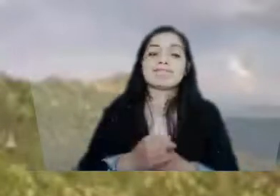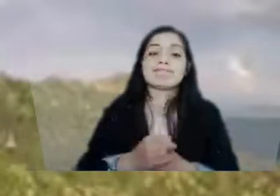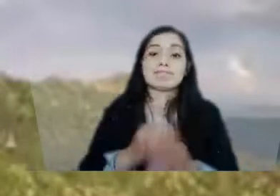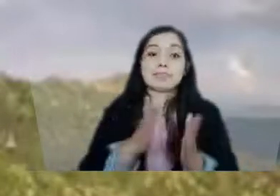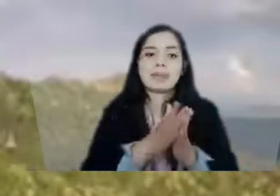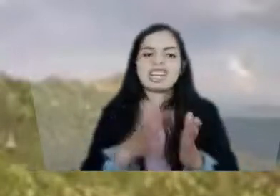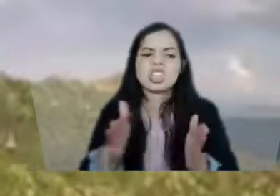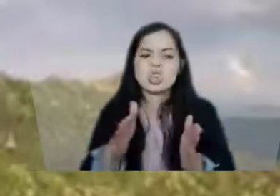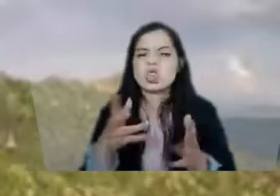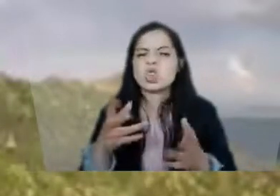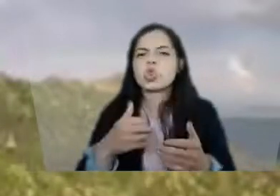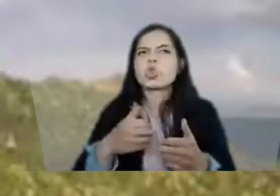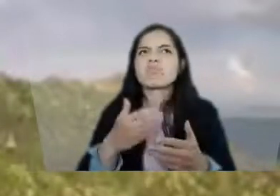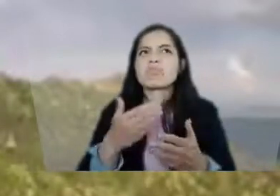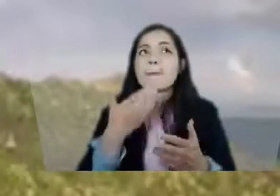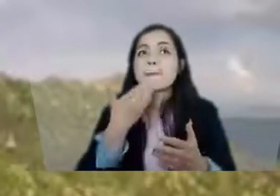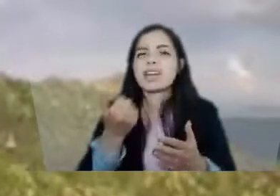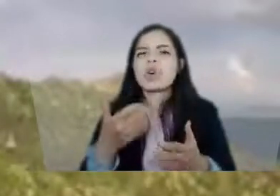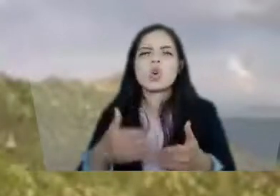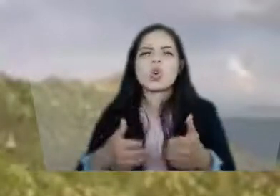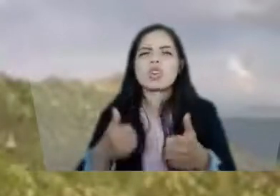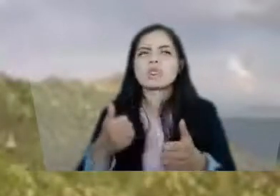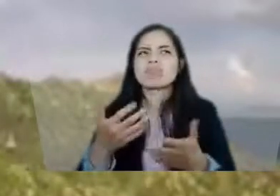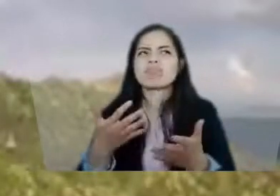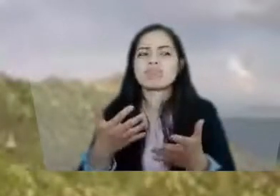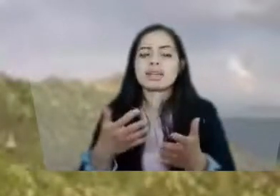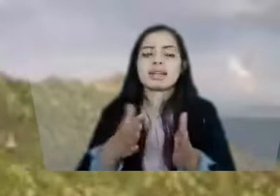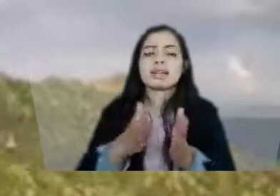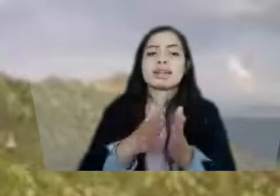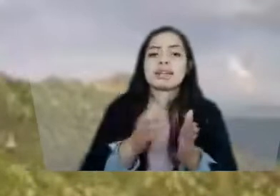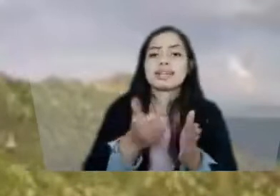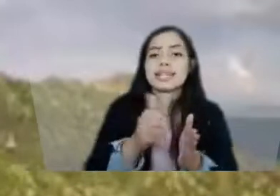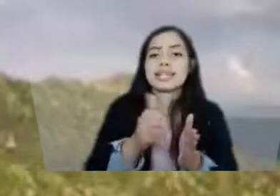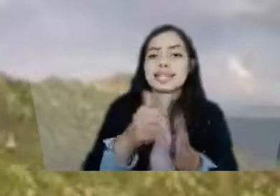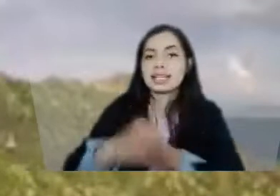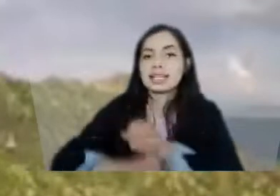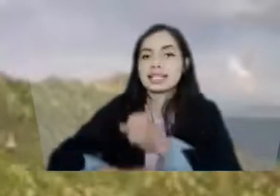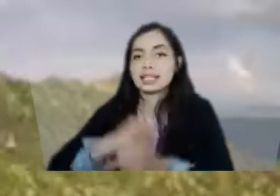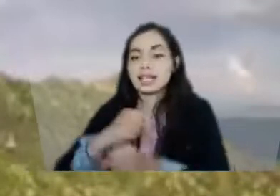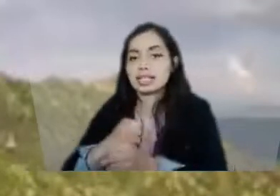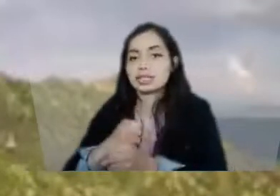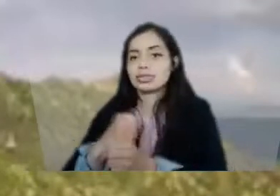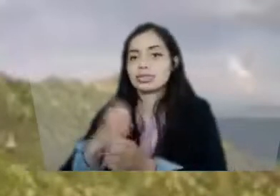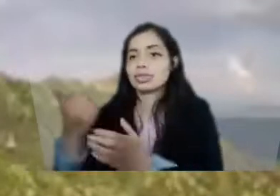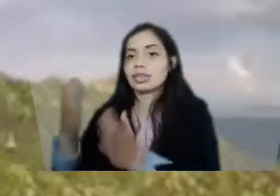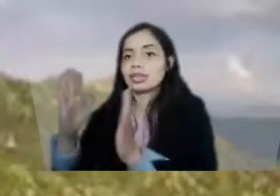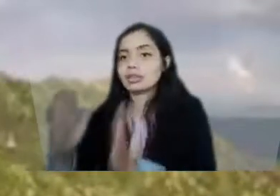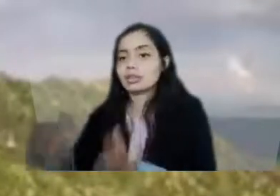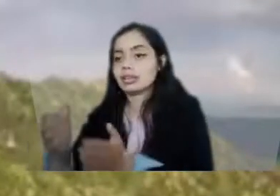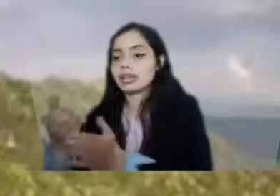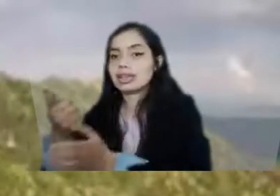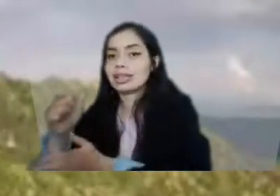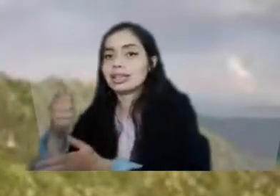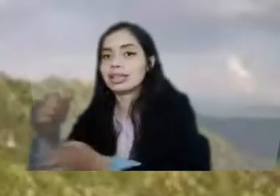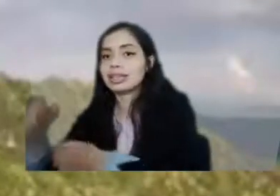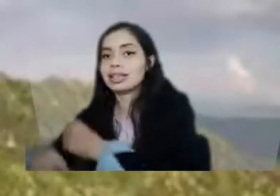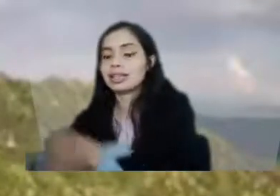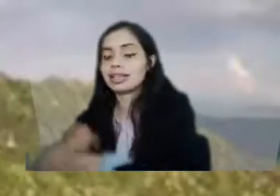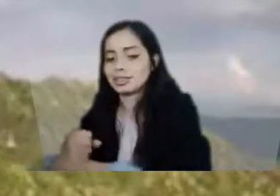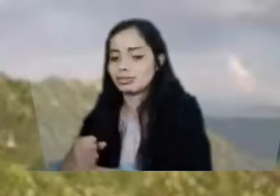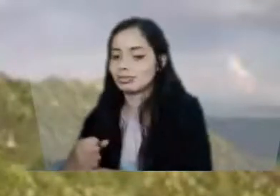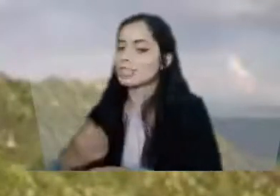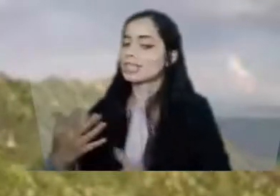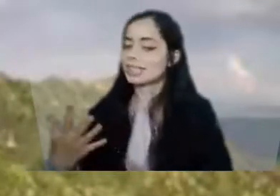solo recordarles que esto es una puesta en escena bastante compleja, requiere bastantes fondos, entonces pienso